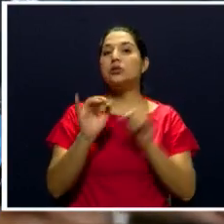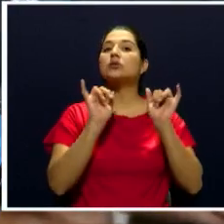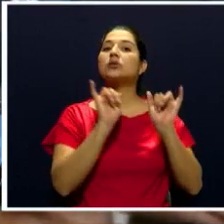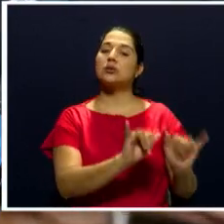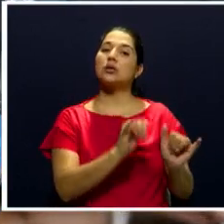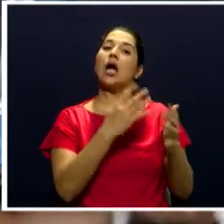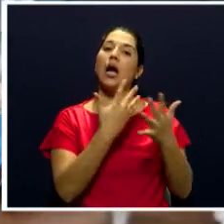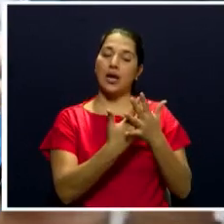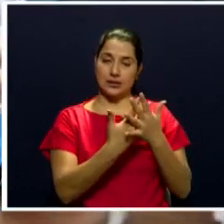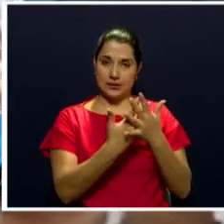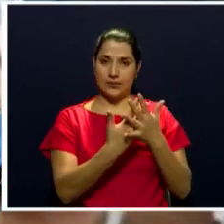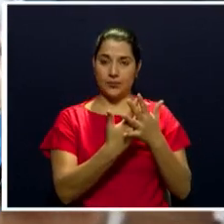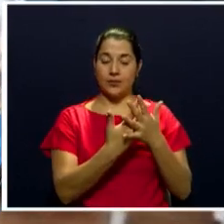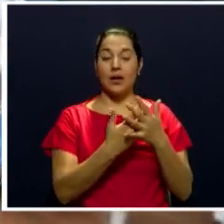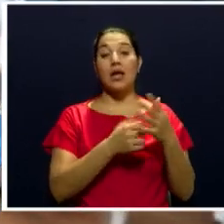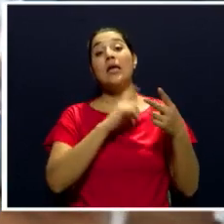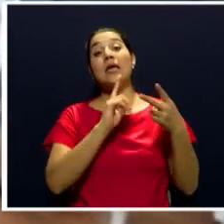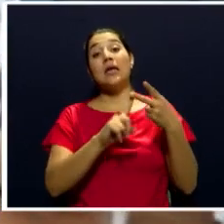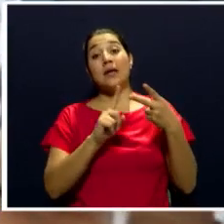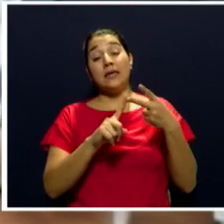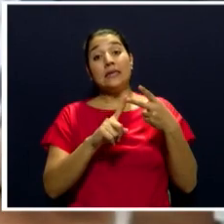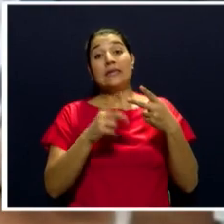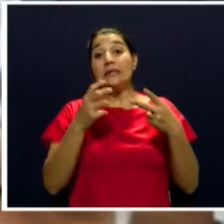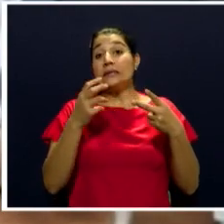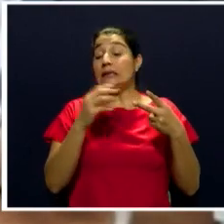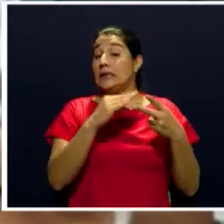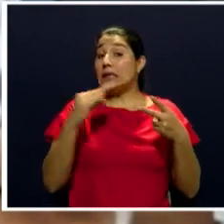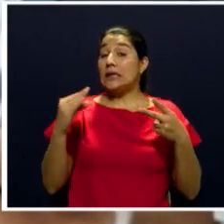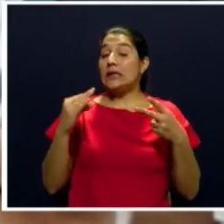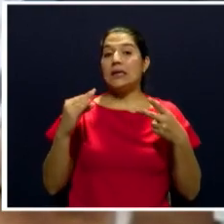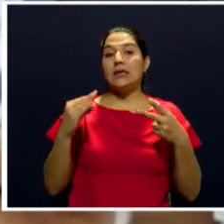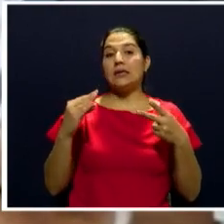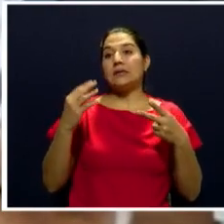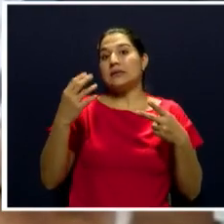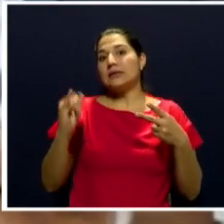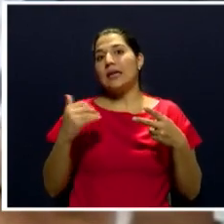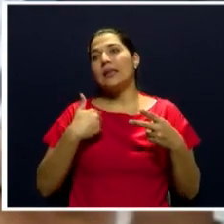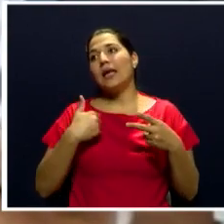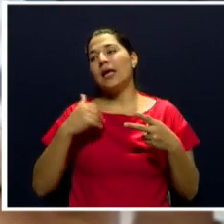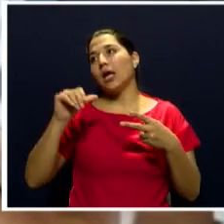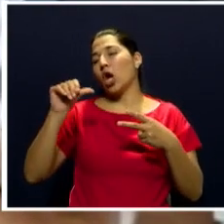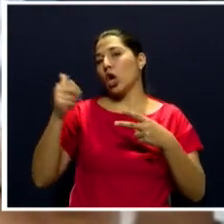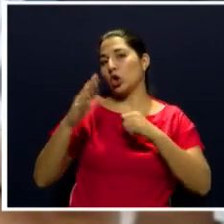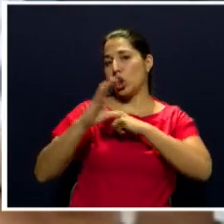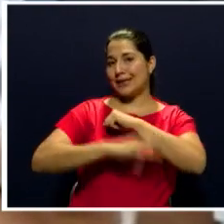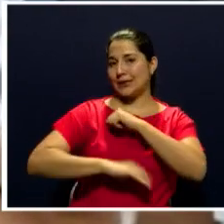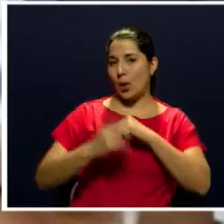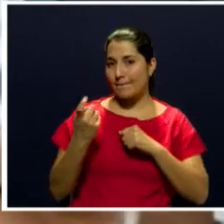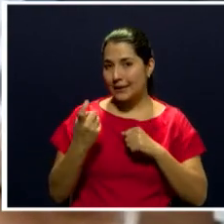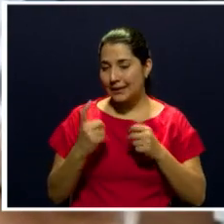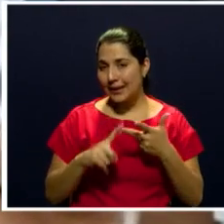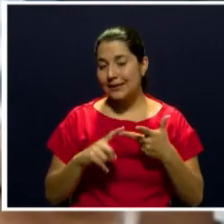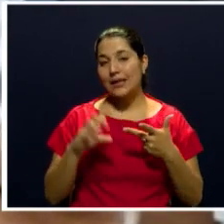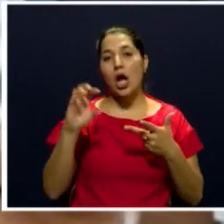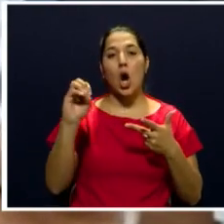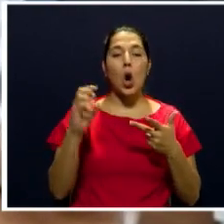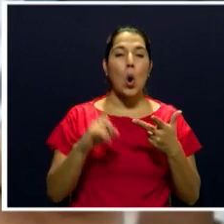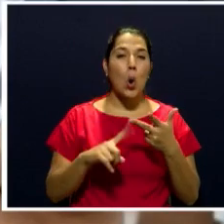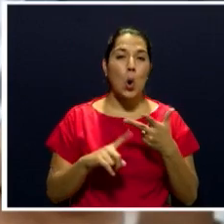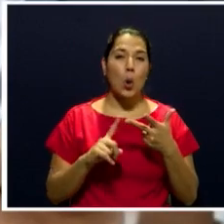criterio, el primer filtro, digamos, y después de ahí no podrían aplicar los que tengan otra sentencia pendiente o los que no pasen los filtros de este